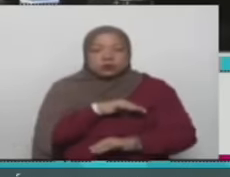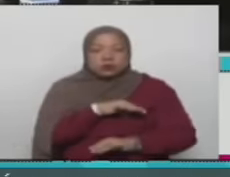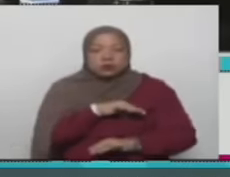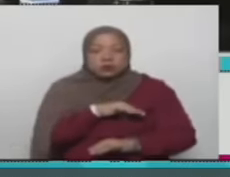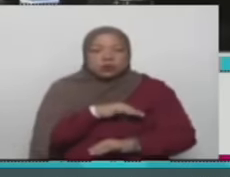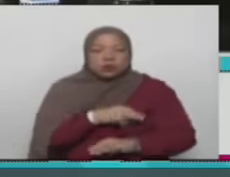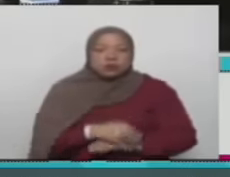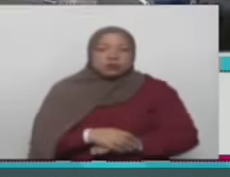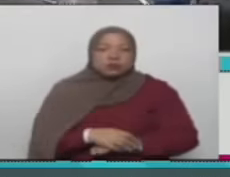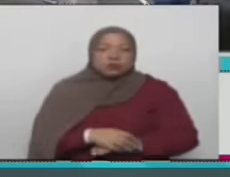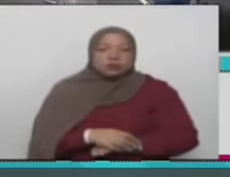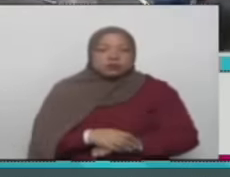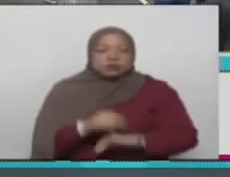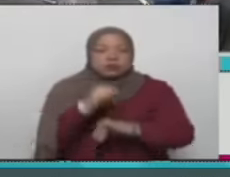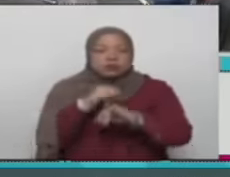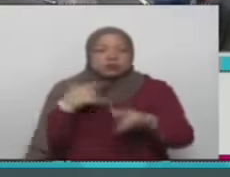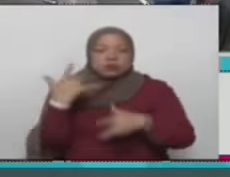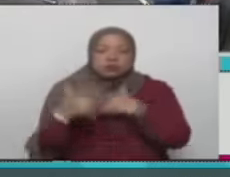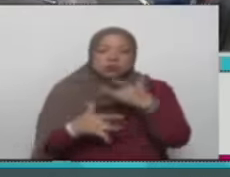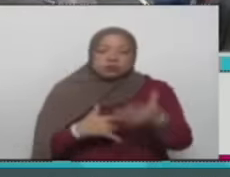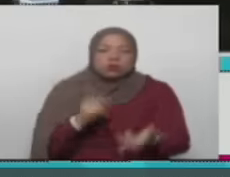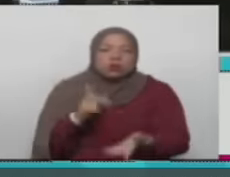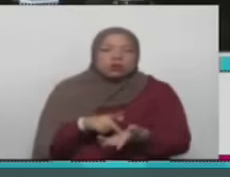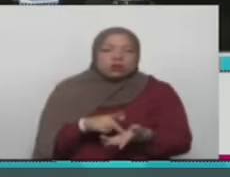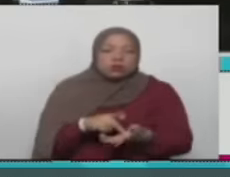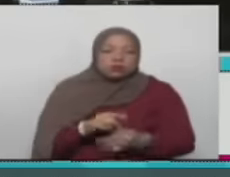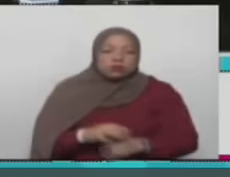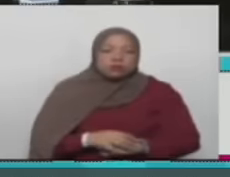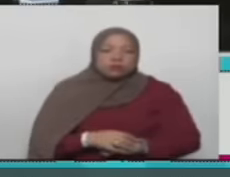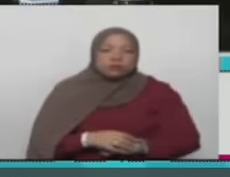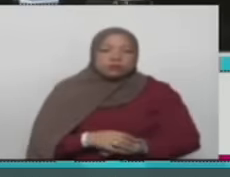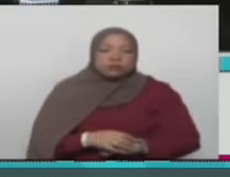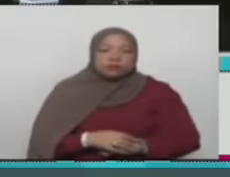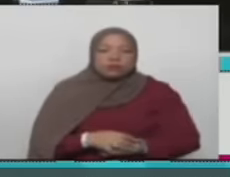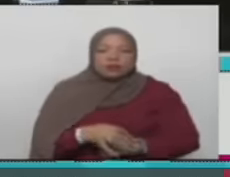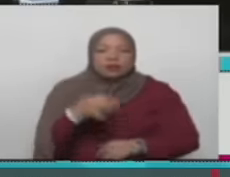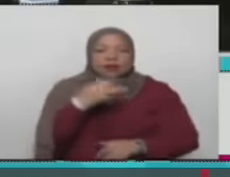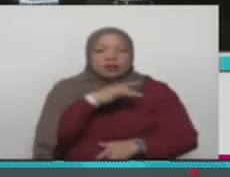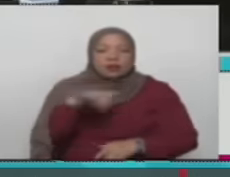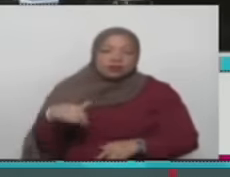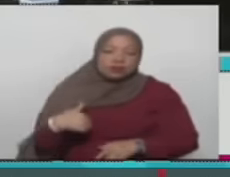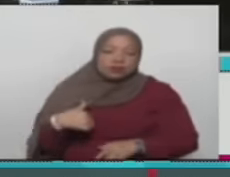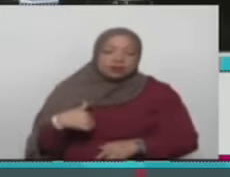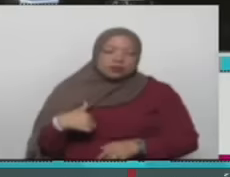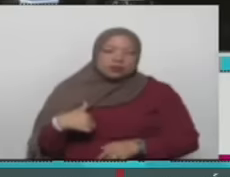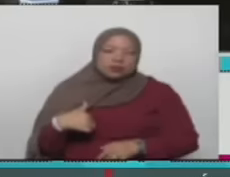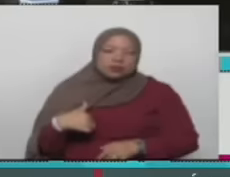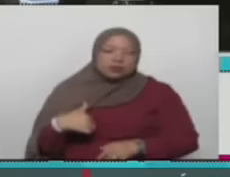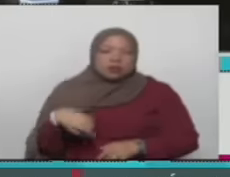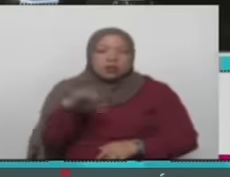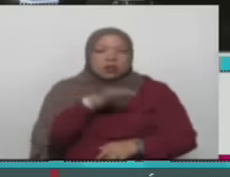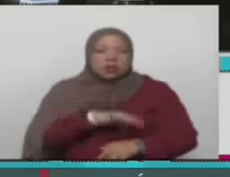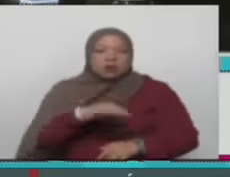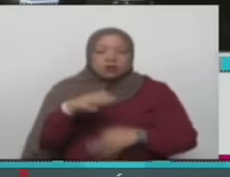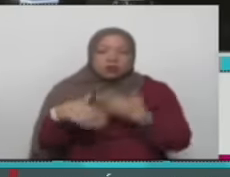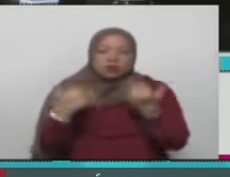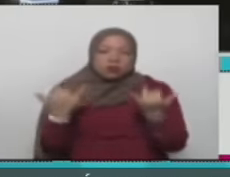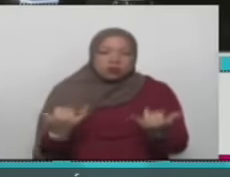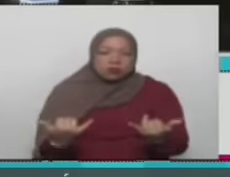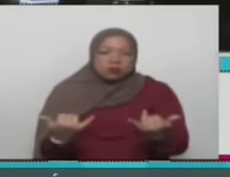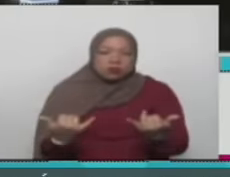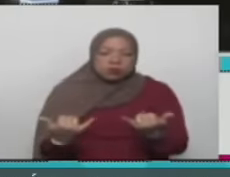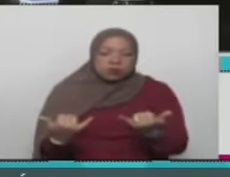Para completar el concepto, es un golpe contra el Estado y contra la sociedad. Contra la